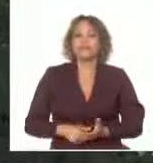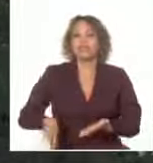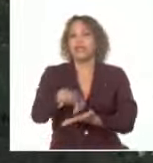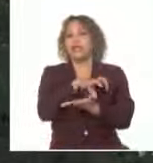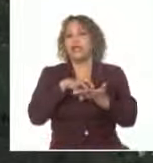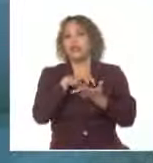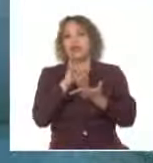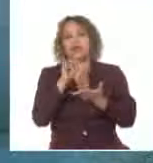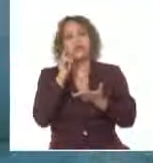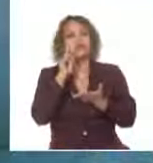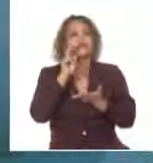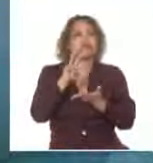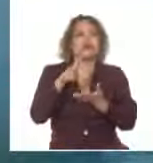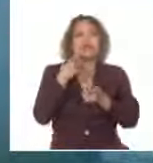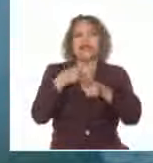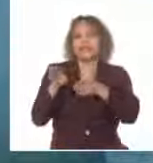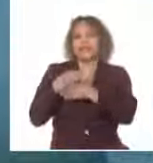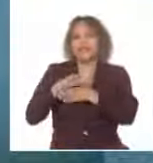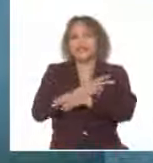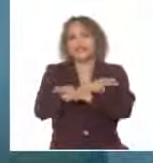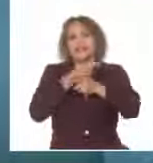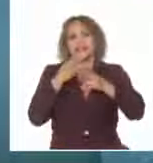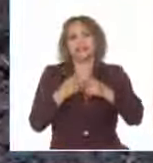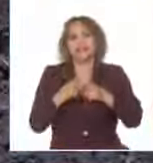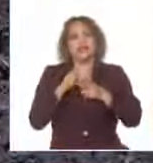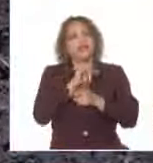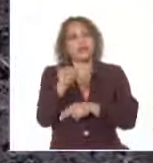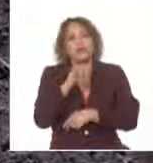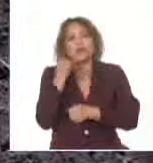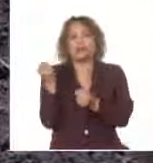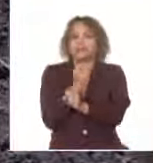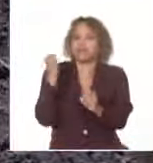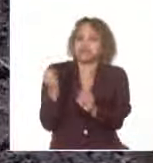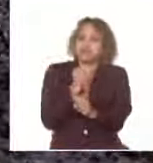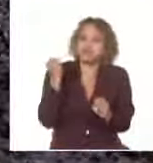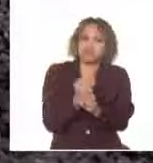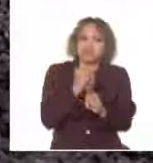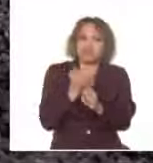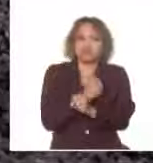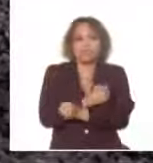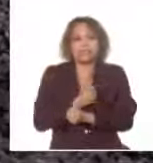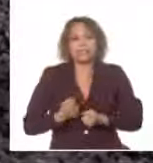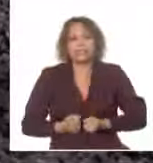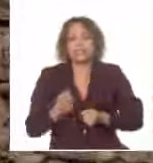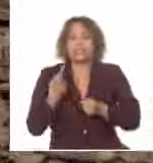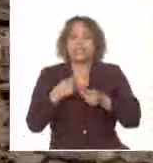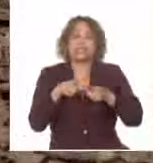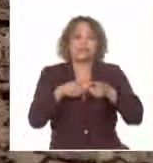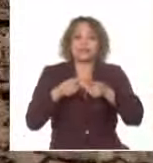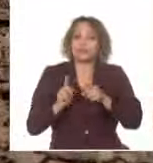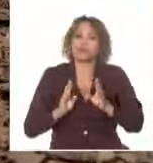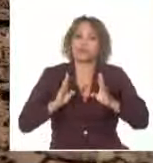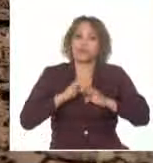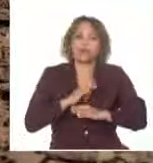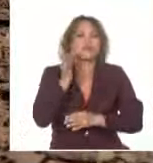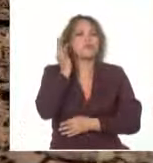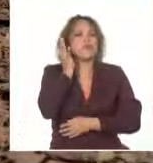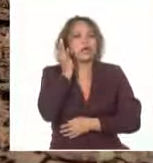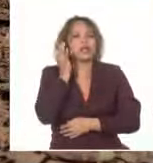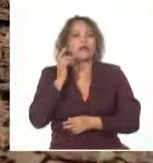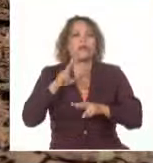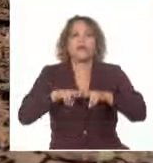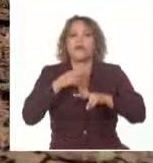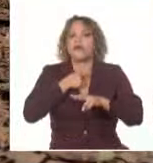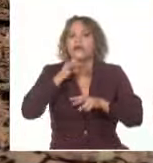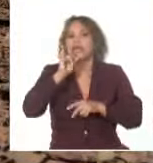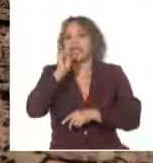también aparecen otras historias de quienes se consagran al trabajo duro y con escasos recursos. Mujeres como Heidi no